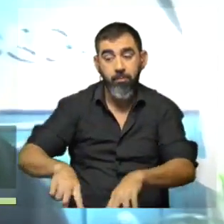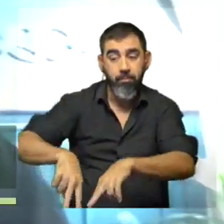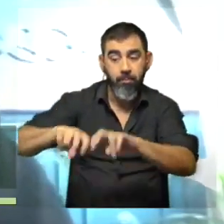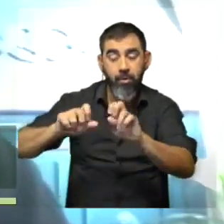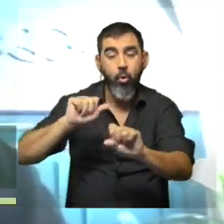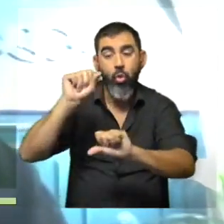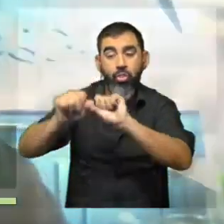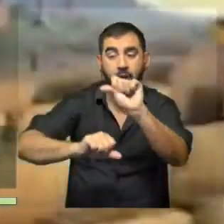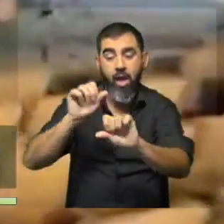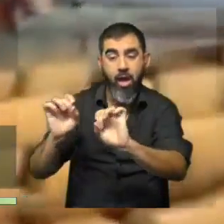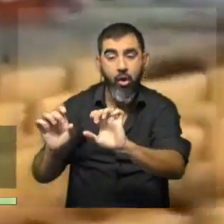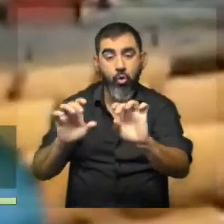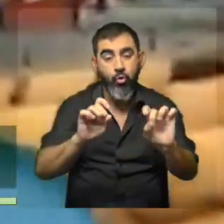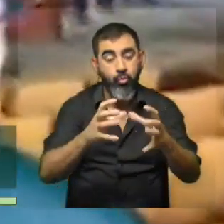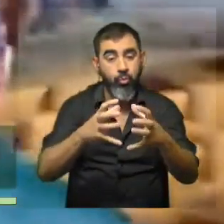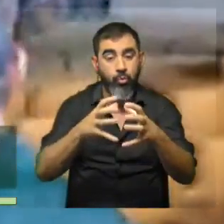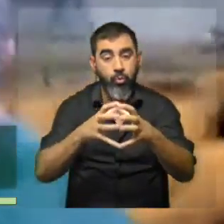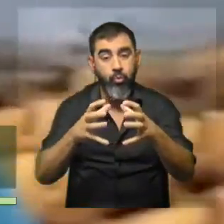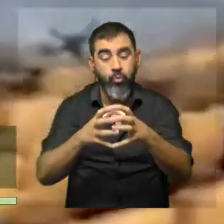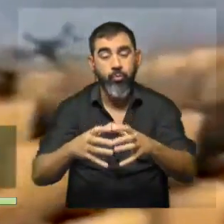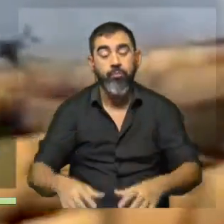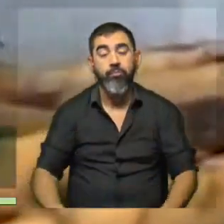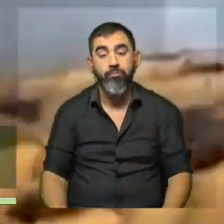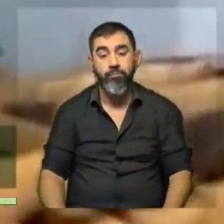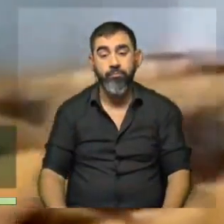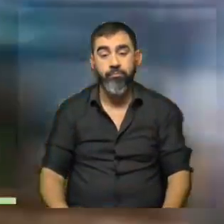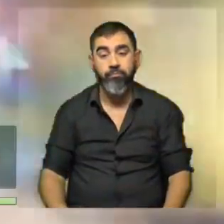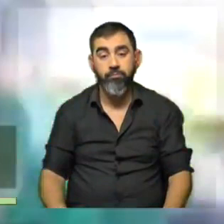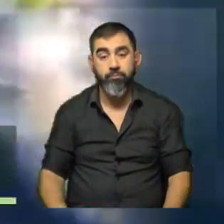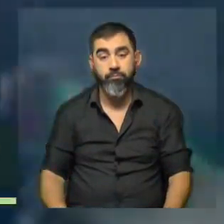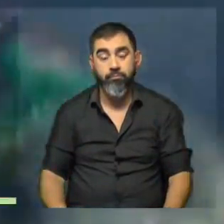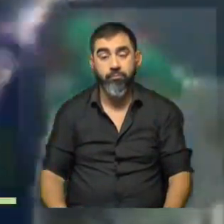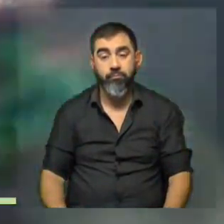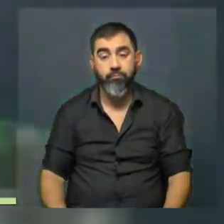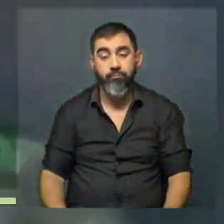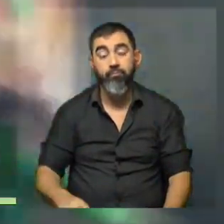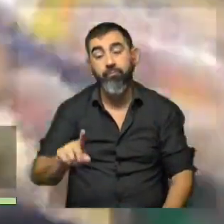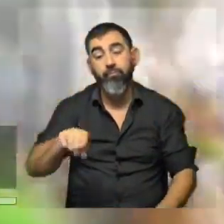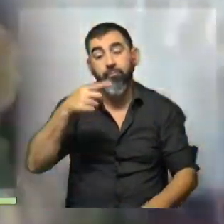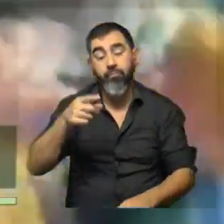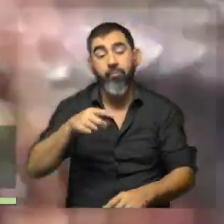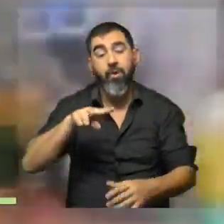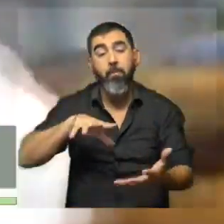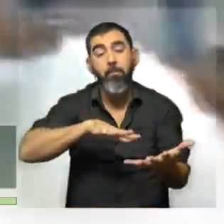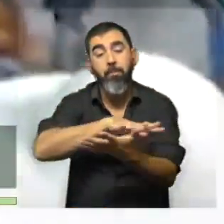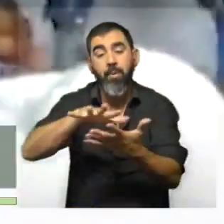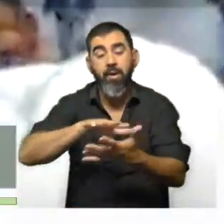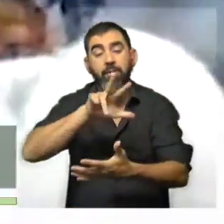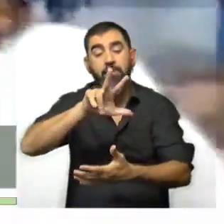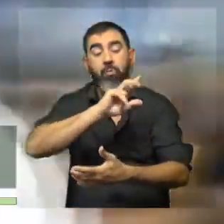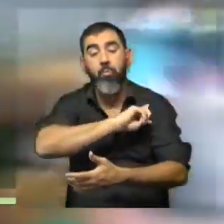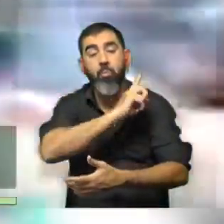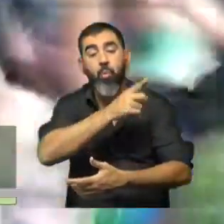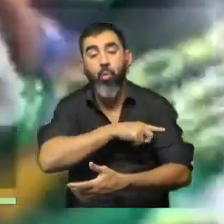los daños causados por los vándalos golpistas posteriormente caminó por la plaza de los tres poderes